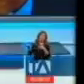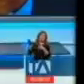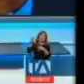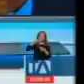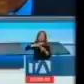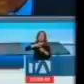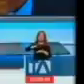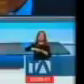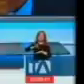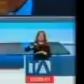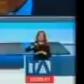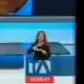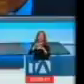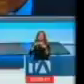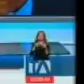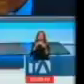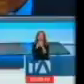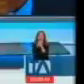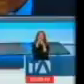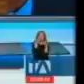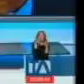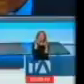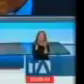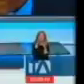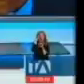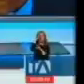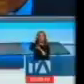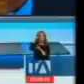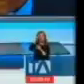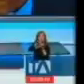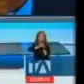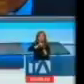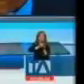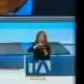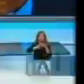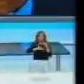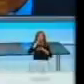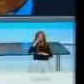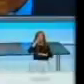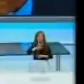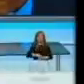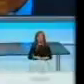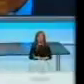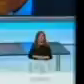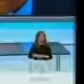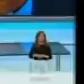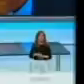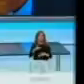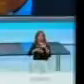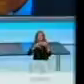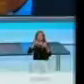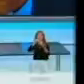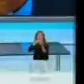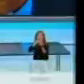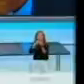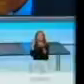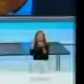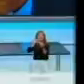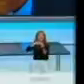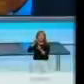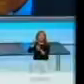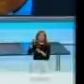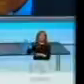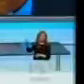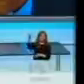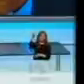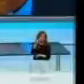presunto autor del delito de falsificación ideológica de documento público. La etapa de juicio quedará suspendida hasta que Ochoa